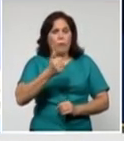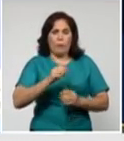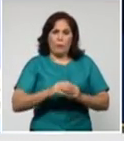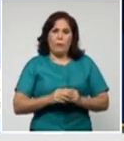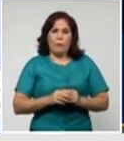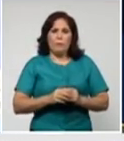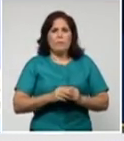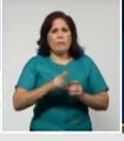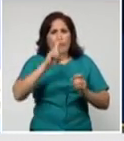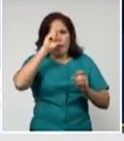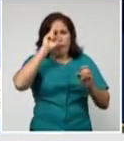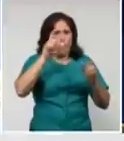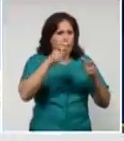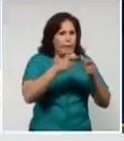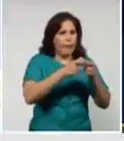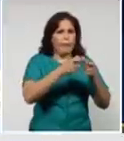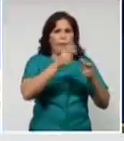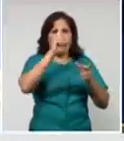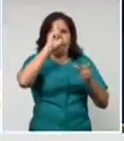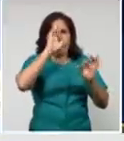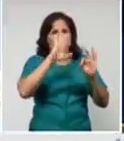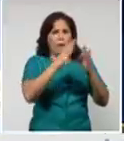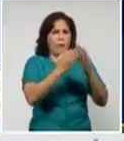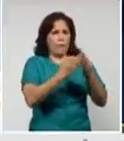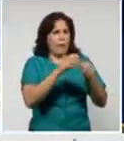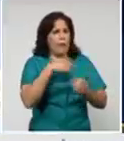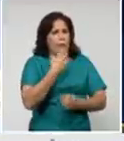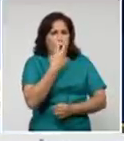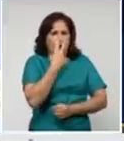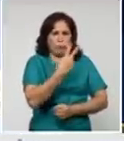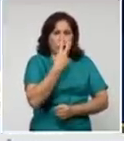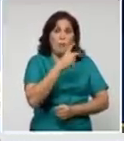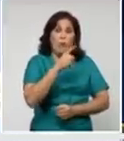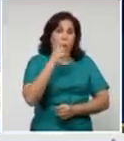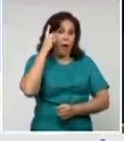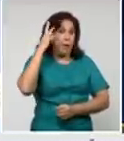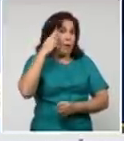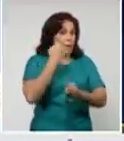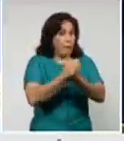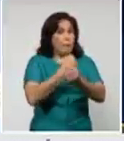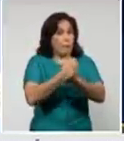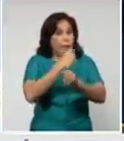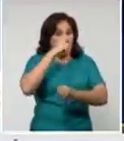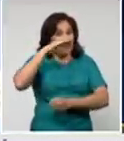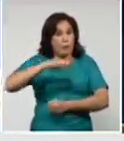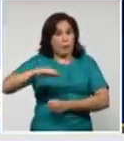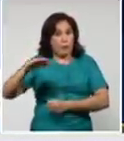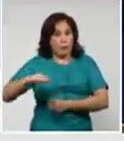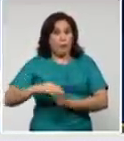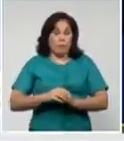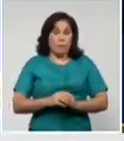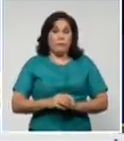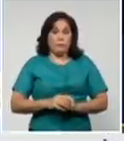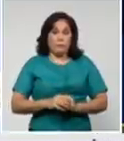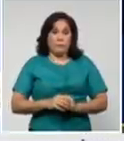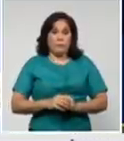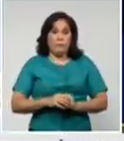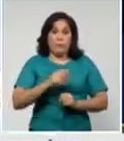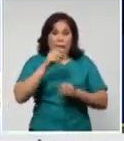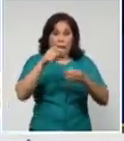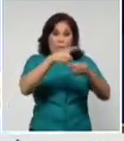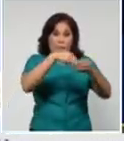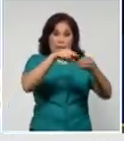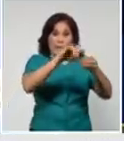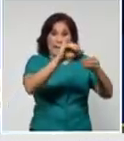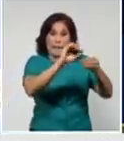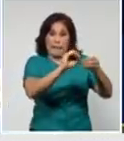favorable, pudiéramos mencionar, aunque siempre con los riesgos que tiene tener esta enfermedad. De 20 a 39